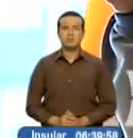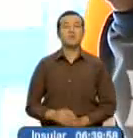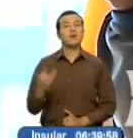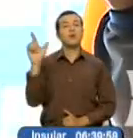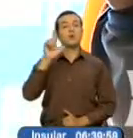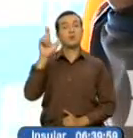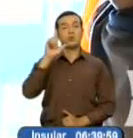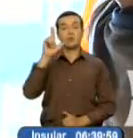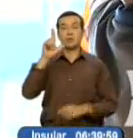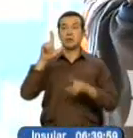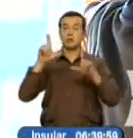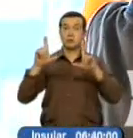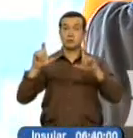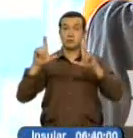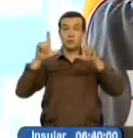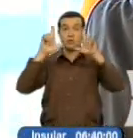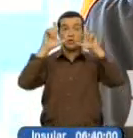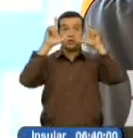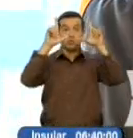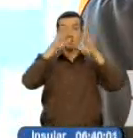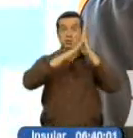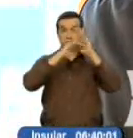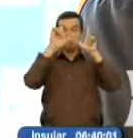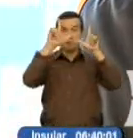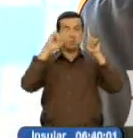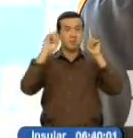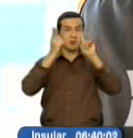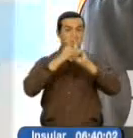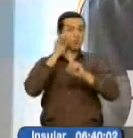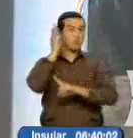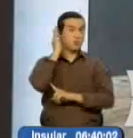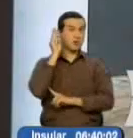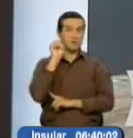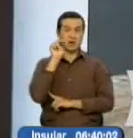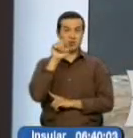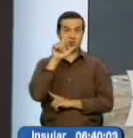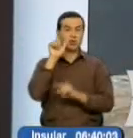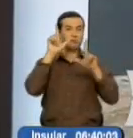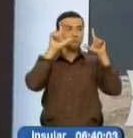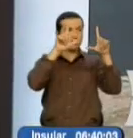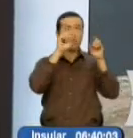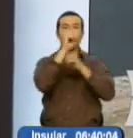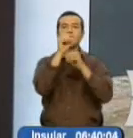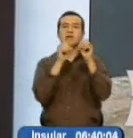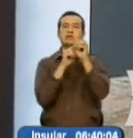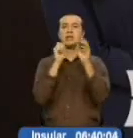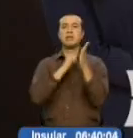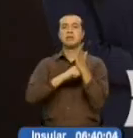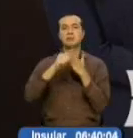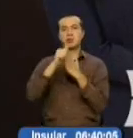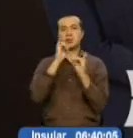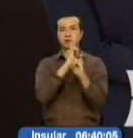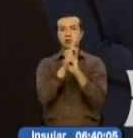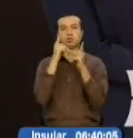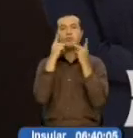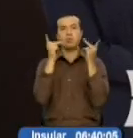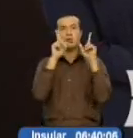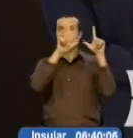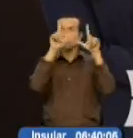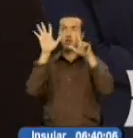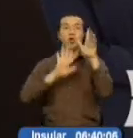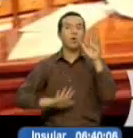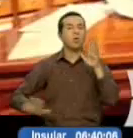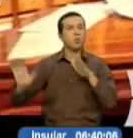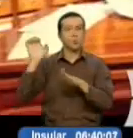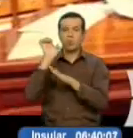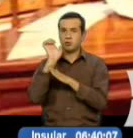Este lunes, el retrato de Manuel Espejo, considerada como la primera periodista ecuatoriana, fue colocado en los despachos de los ministerios e instituciones públicas a nivel